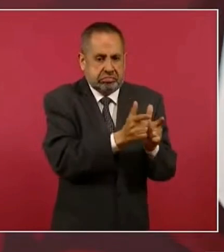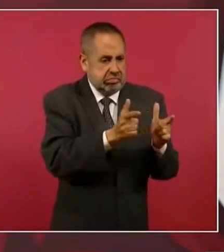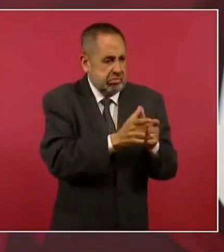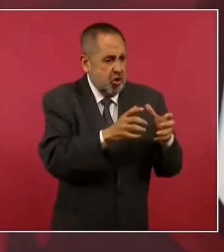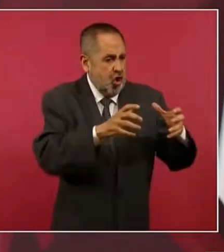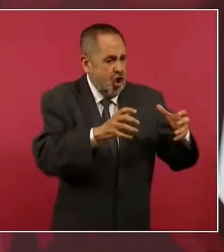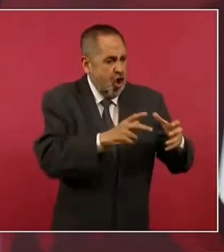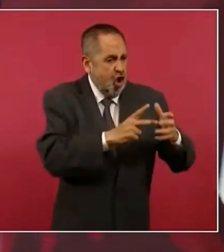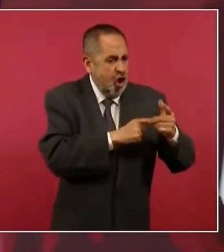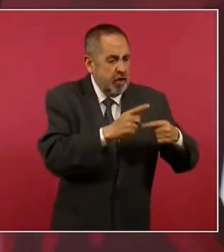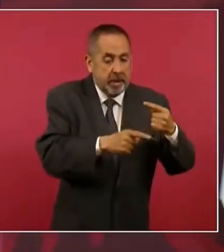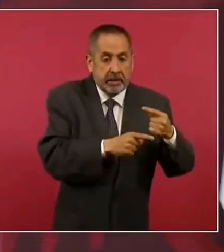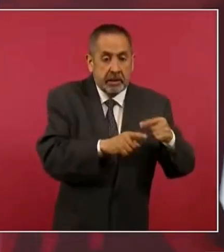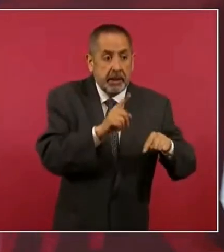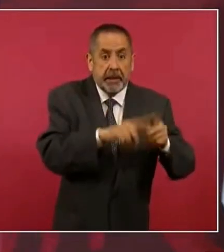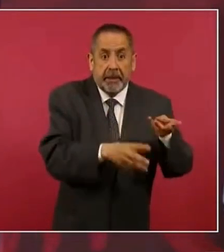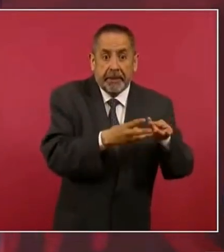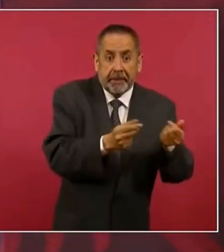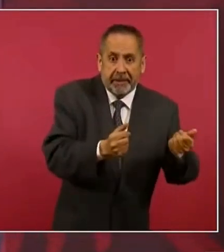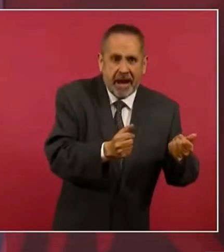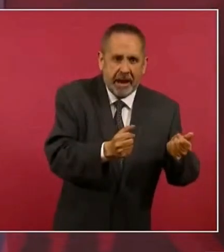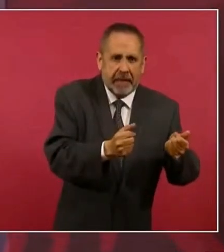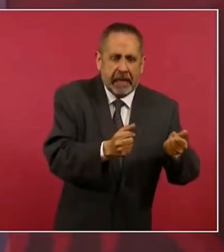O mejor dicho, nunca se fueron.